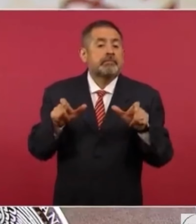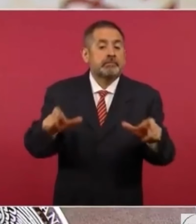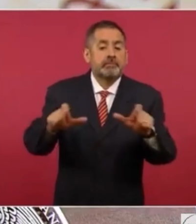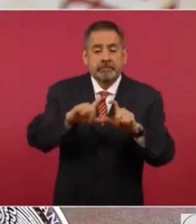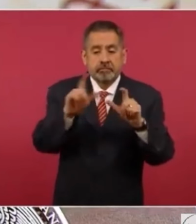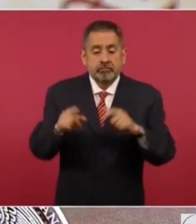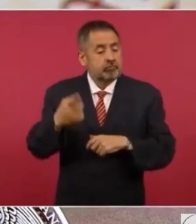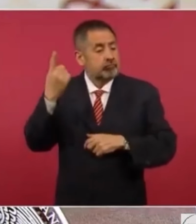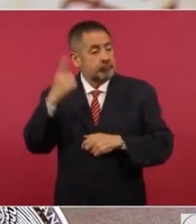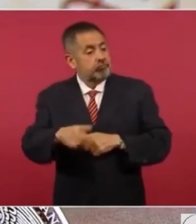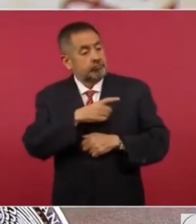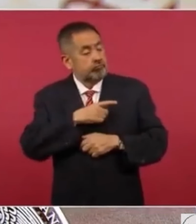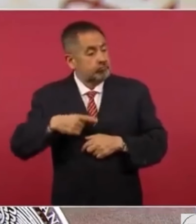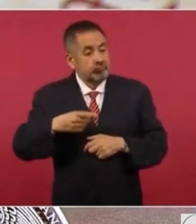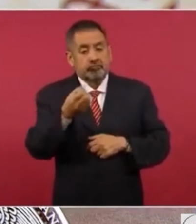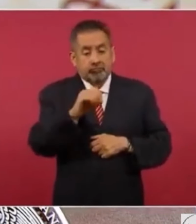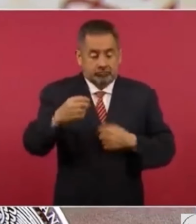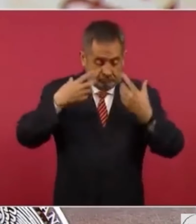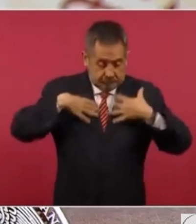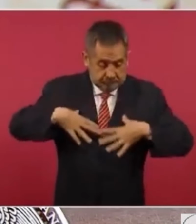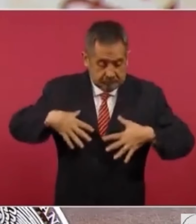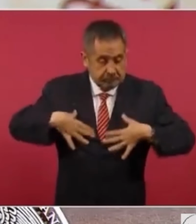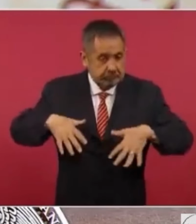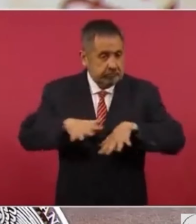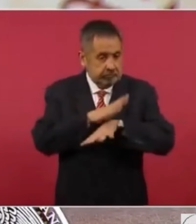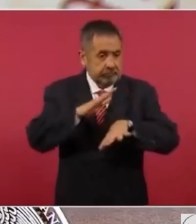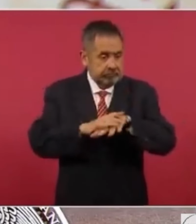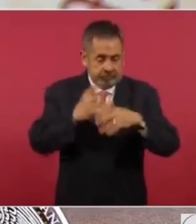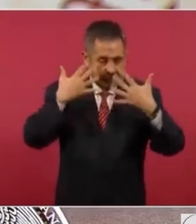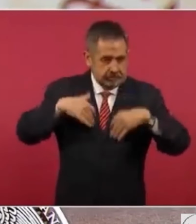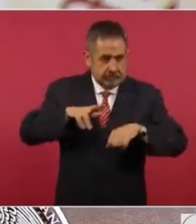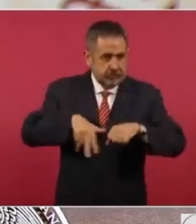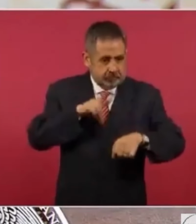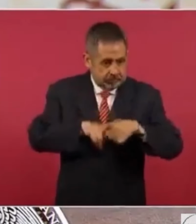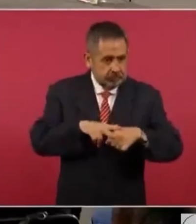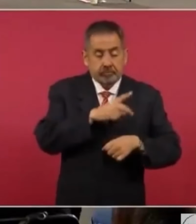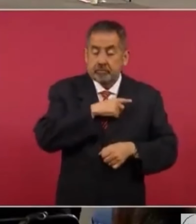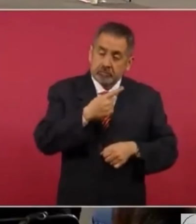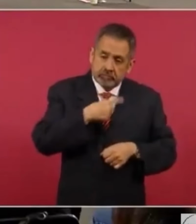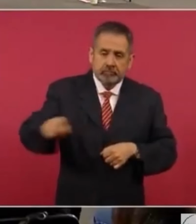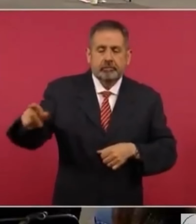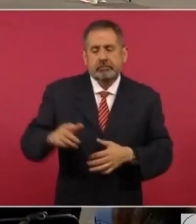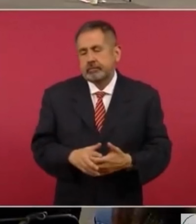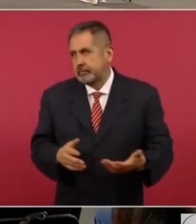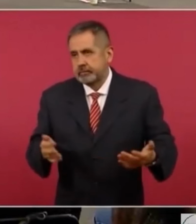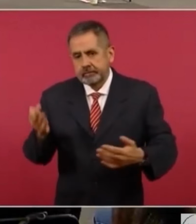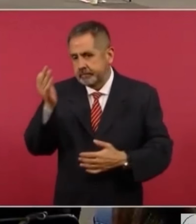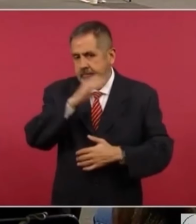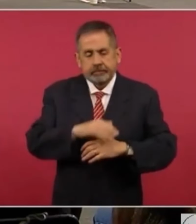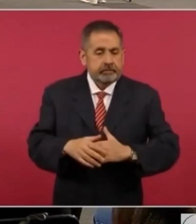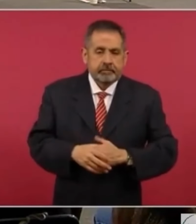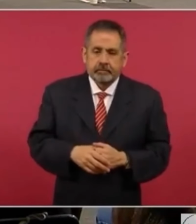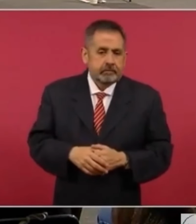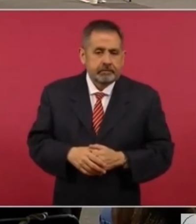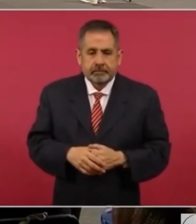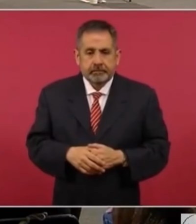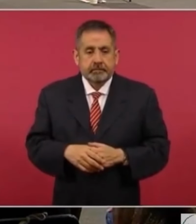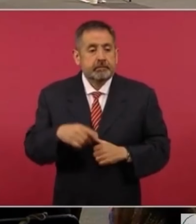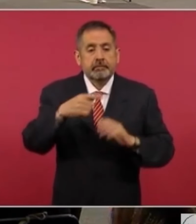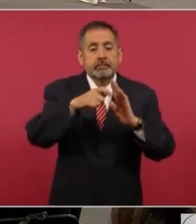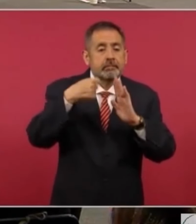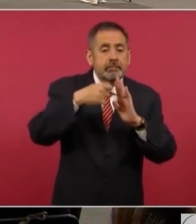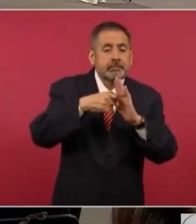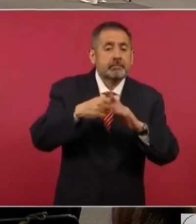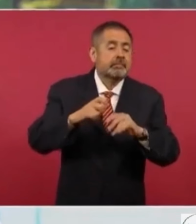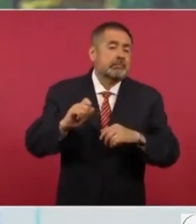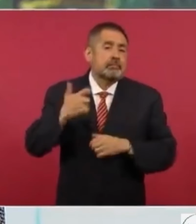obligado a asistir vestidos de civil, lo cual también es falso. Y ya, el colmo fue que reciclaron un video de la